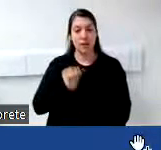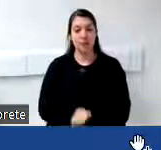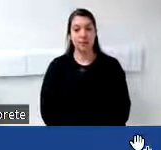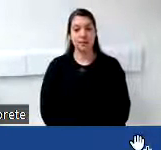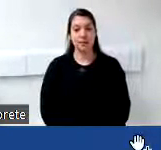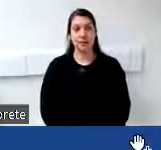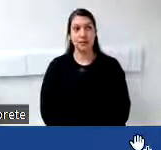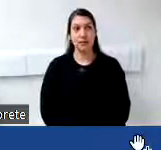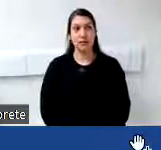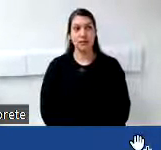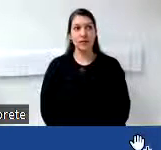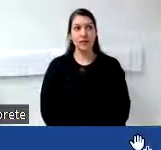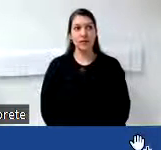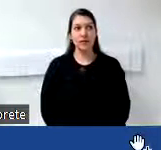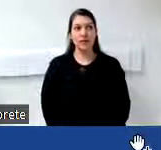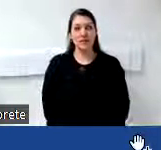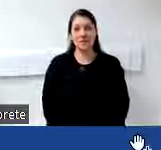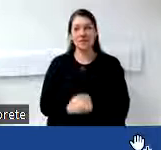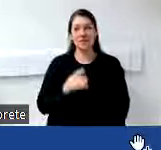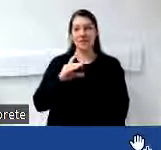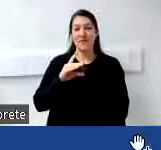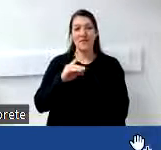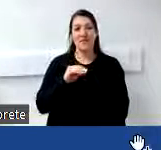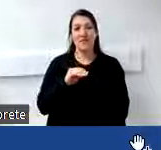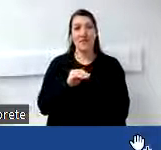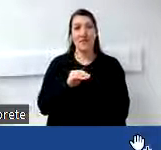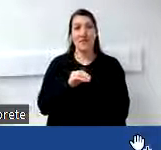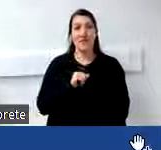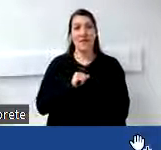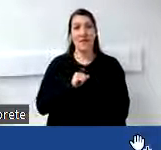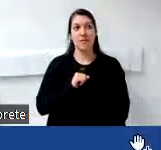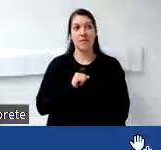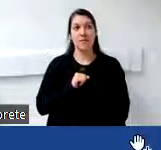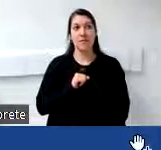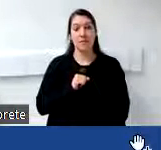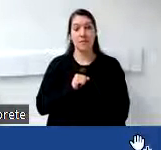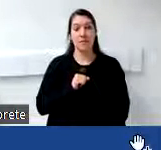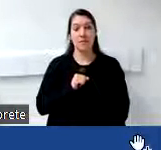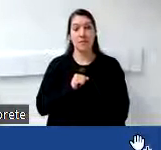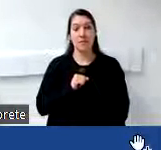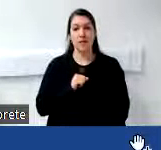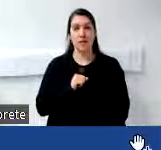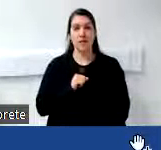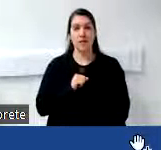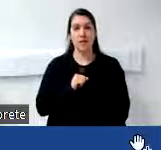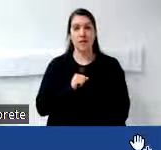Esa de confianza es récord. No. Ustedes sí que pueden mutear.